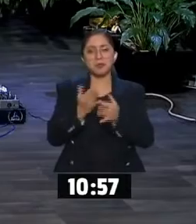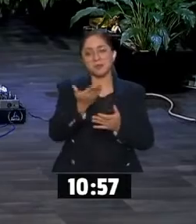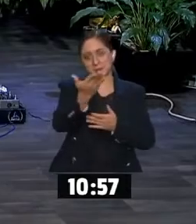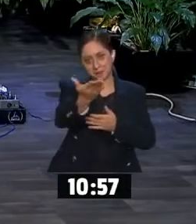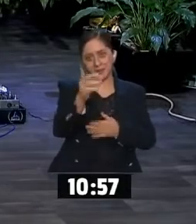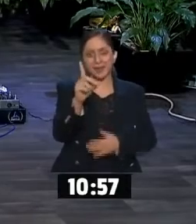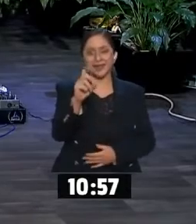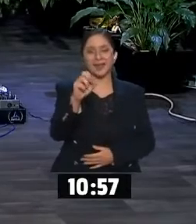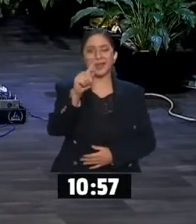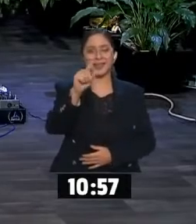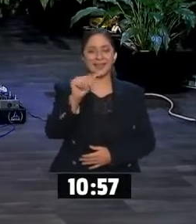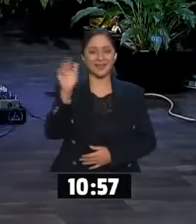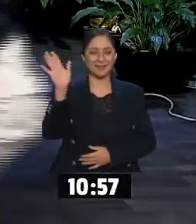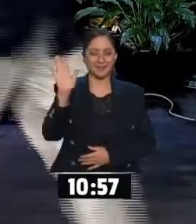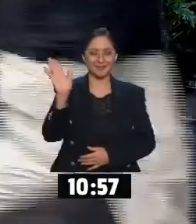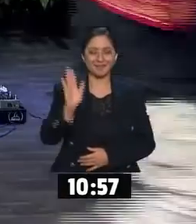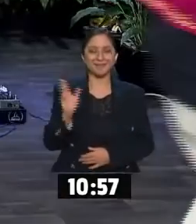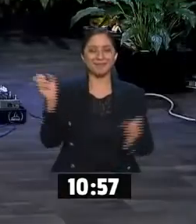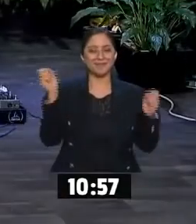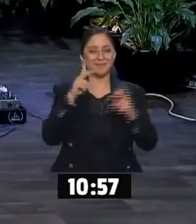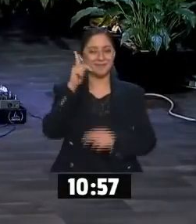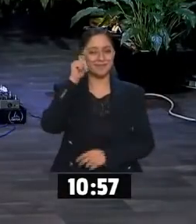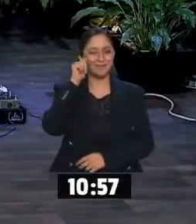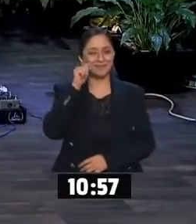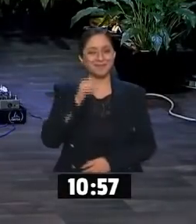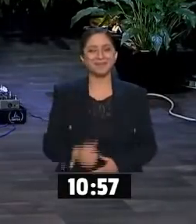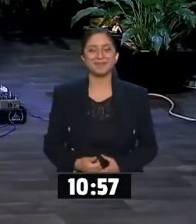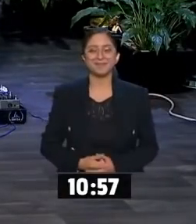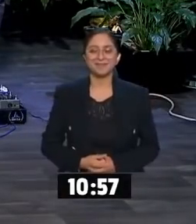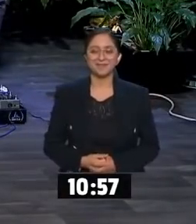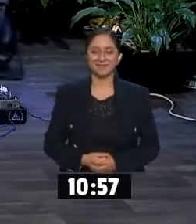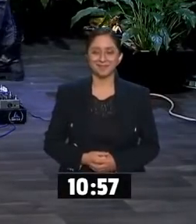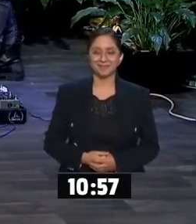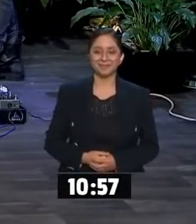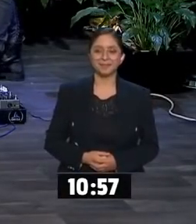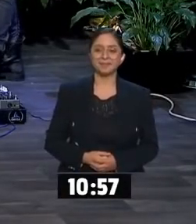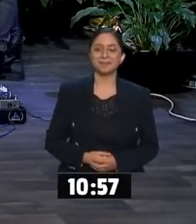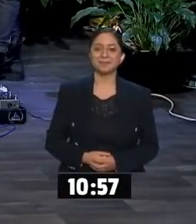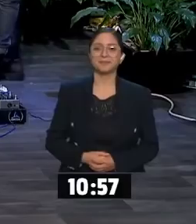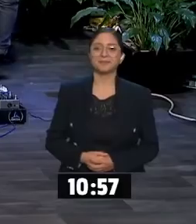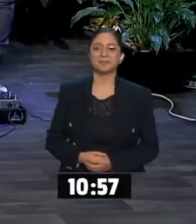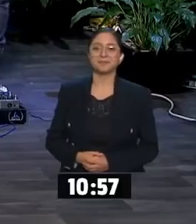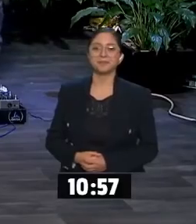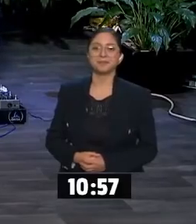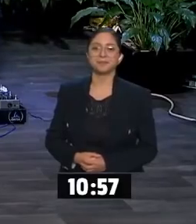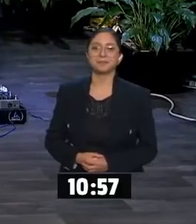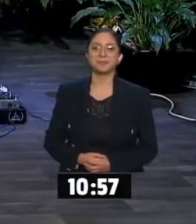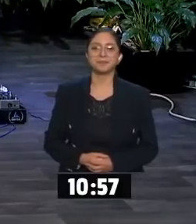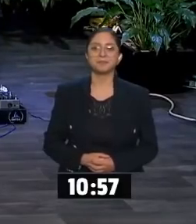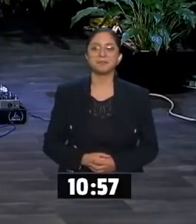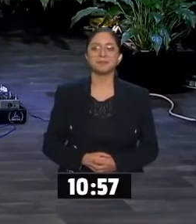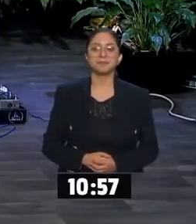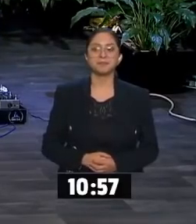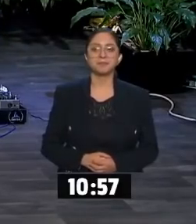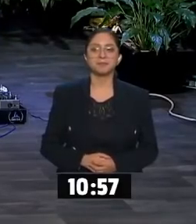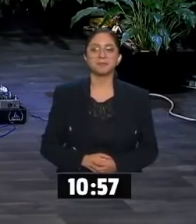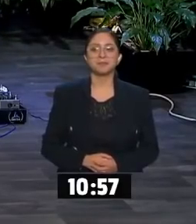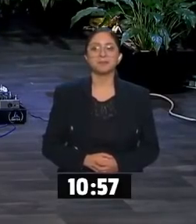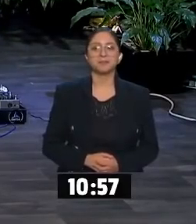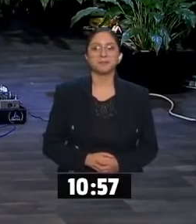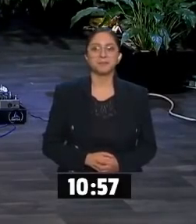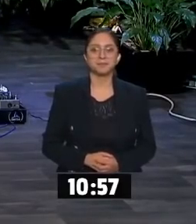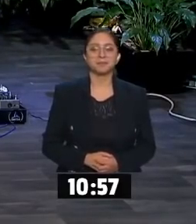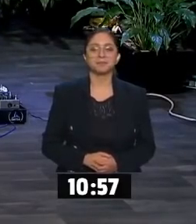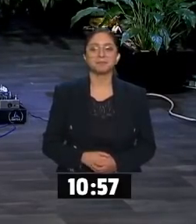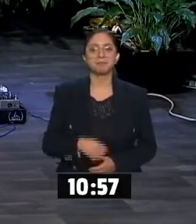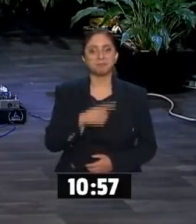con Delta! ¡Sí, señor! ¡Mañana! Esta canción se llama Seré de ti, somos